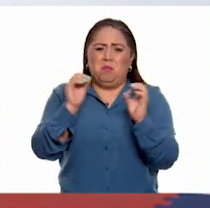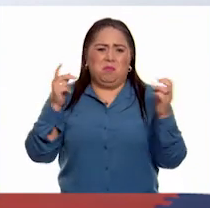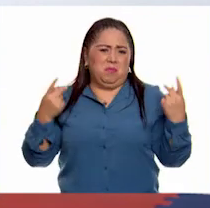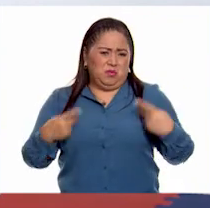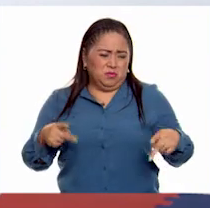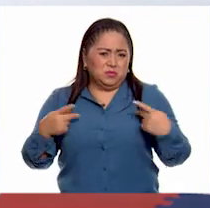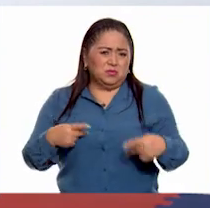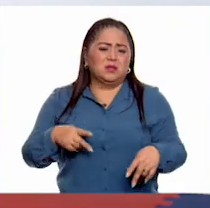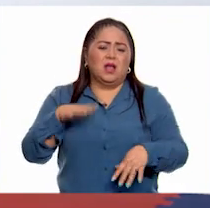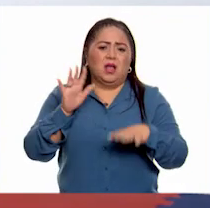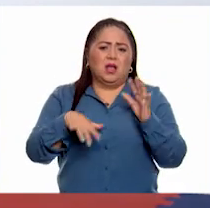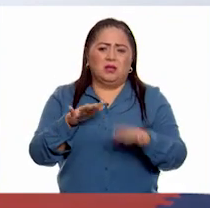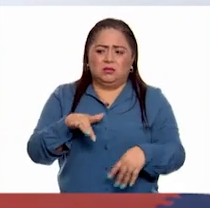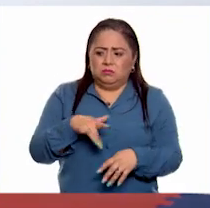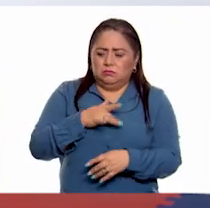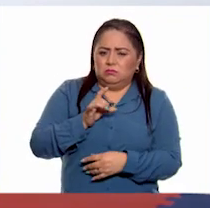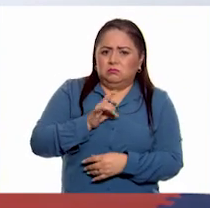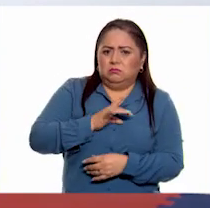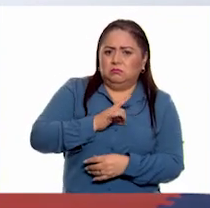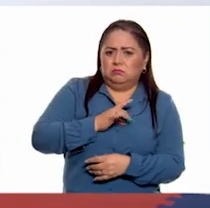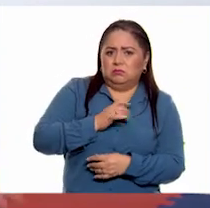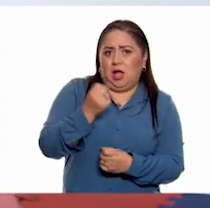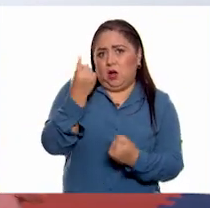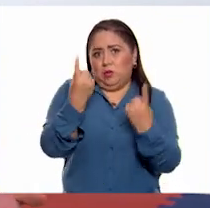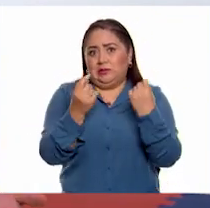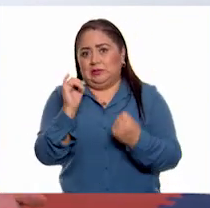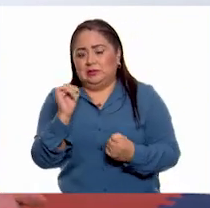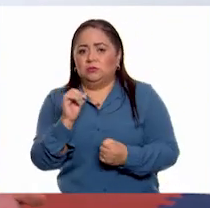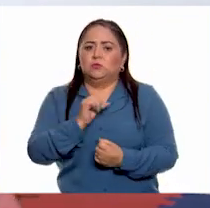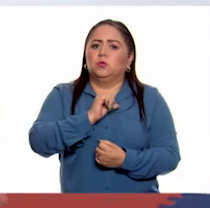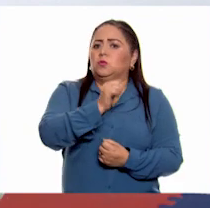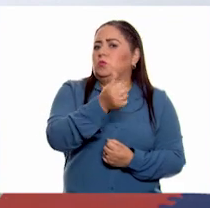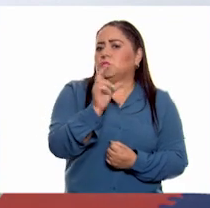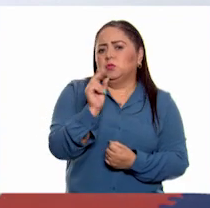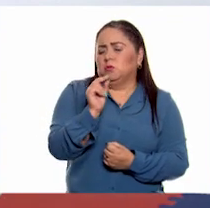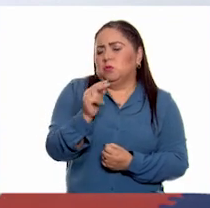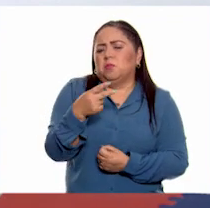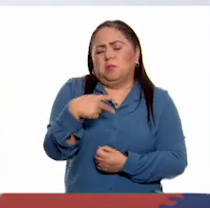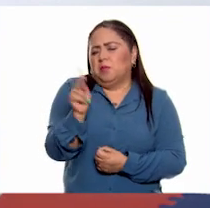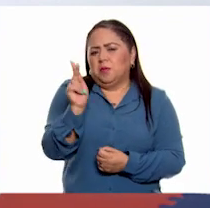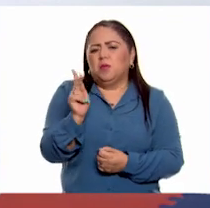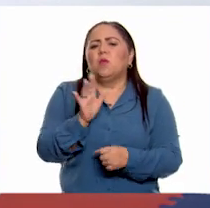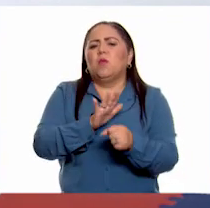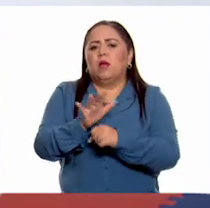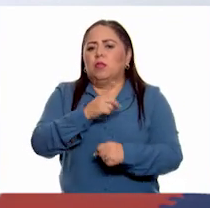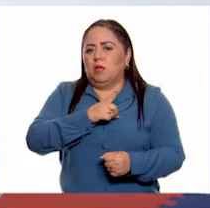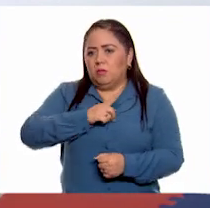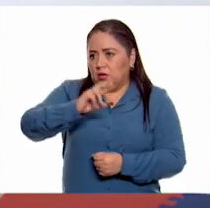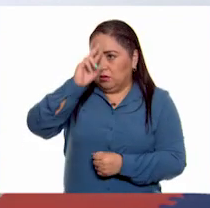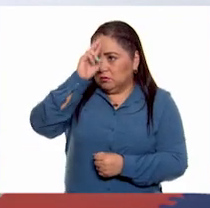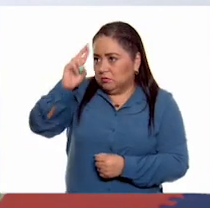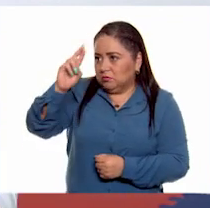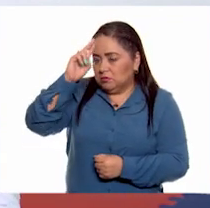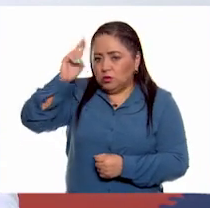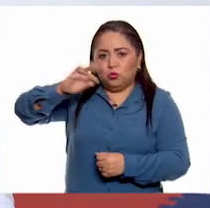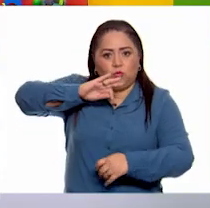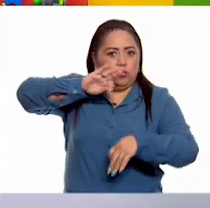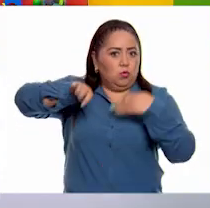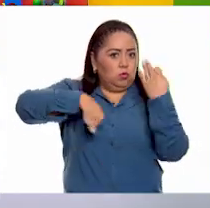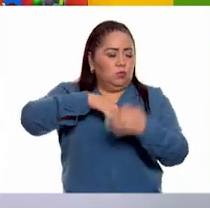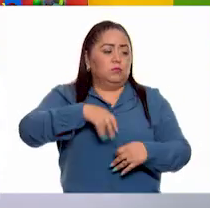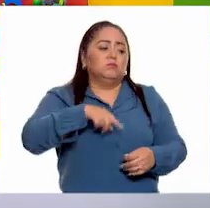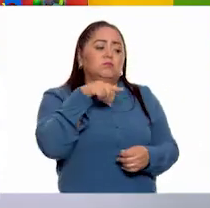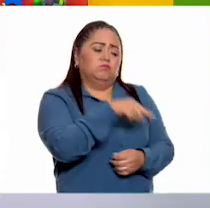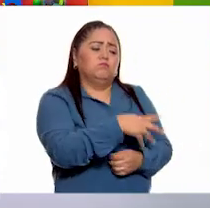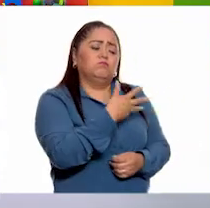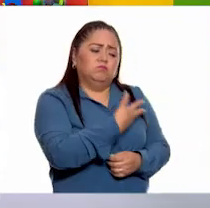personas que nos generan miedo a unos, pero a otros no. Lo importante es respetar las emociones de los demás. Sí,